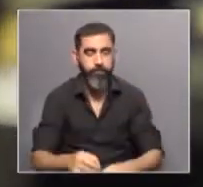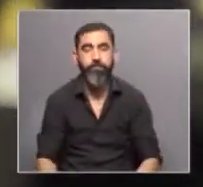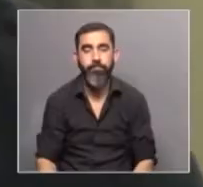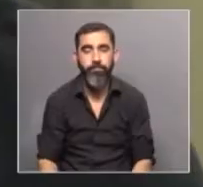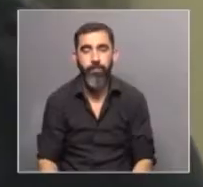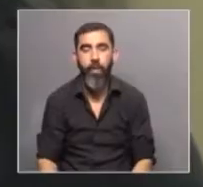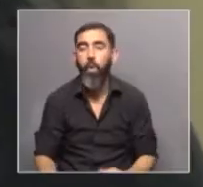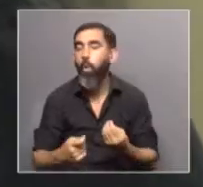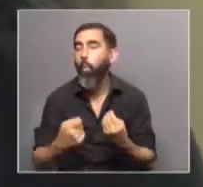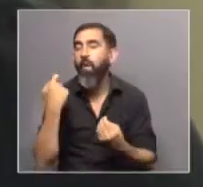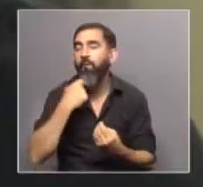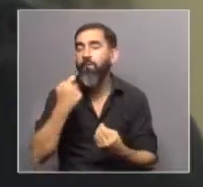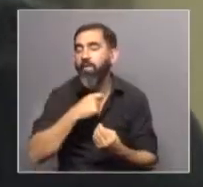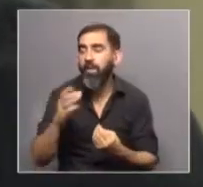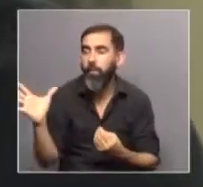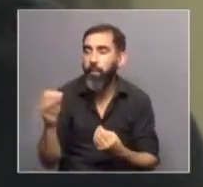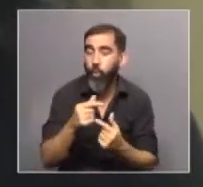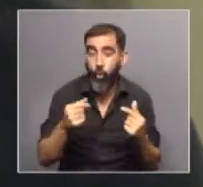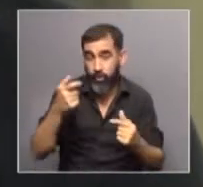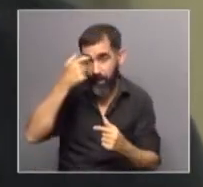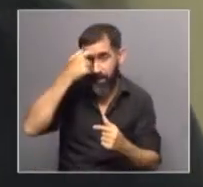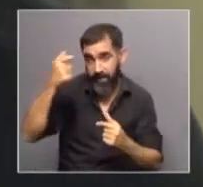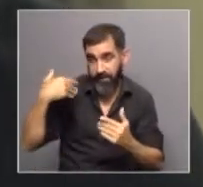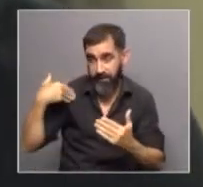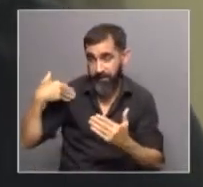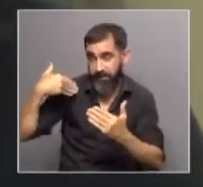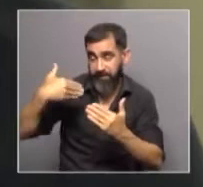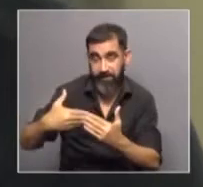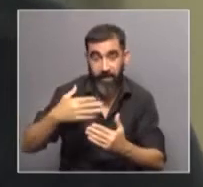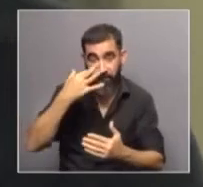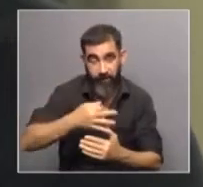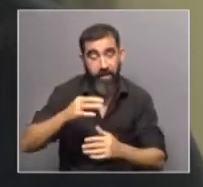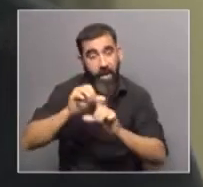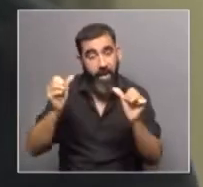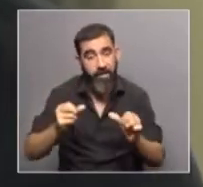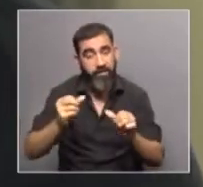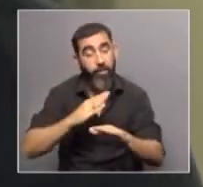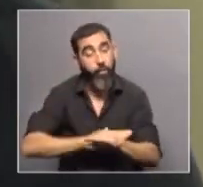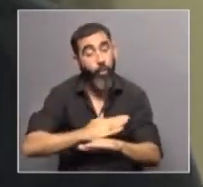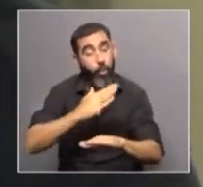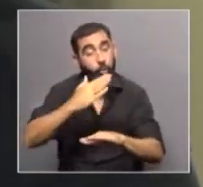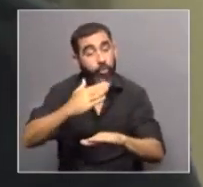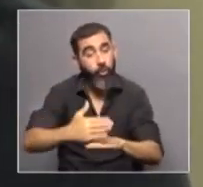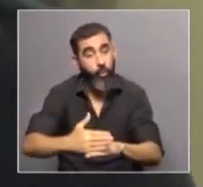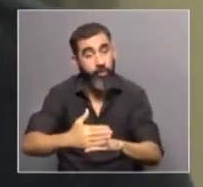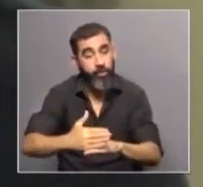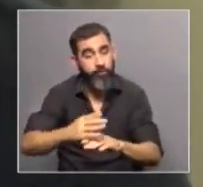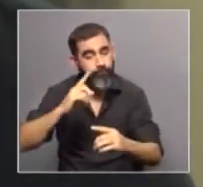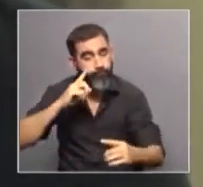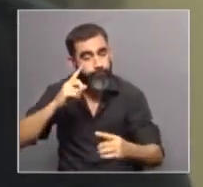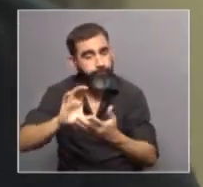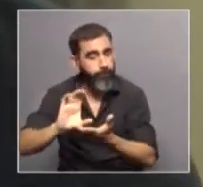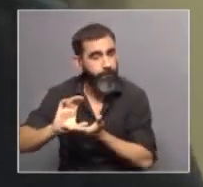¿Qué es lo que falta para que todo lo que pasó con la ciencia termine generando consecuencias en nivel de apostar, en nivel